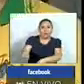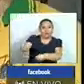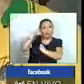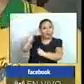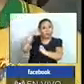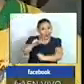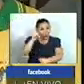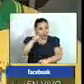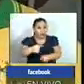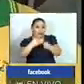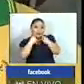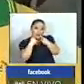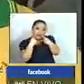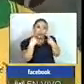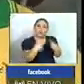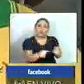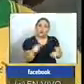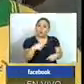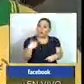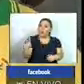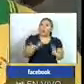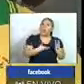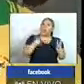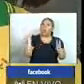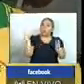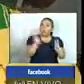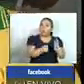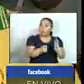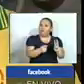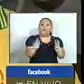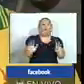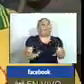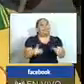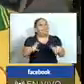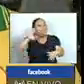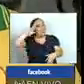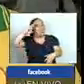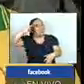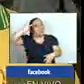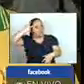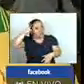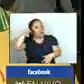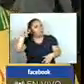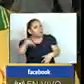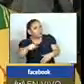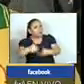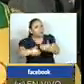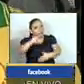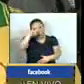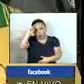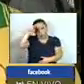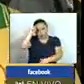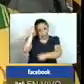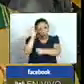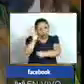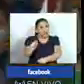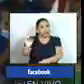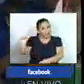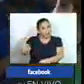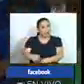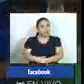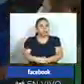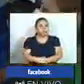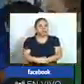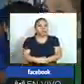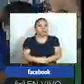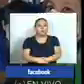Esta denuncia que están haciendo en contra de nosotros solamente es la criminalización de la labor sindical. De eso se trata esto. Para